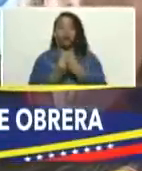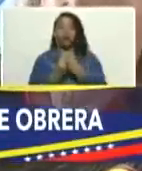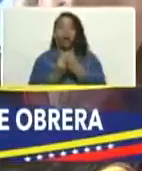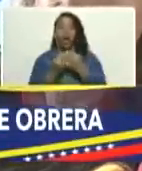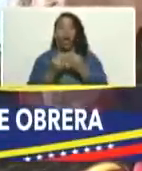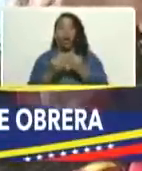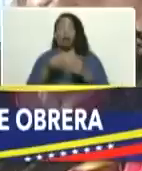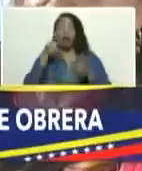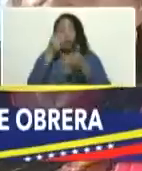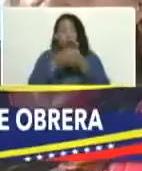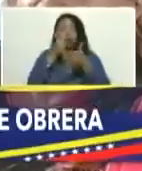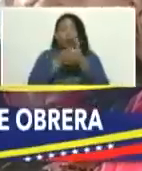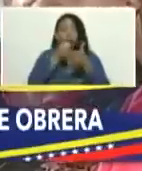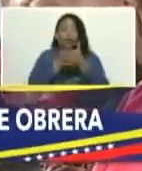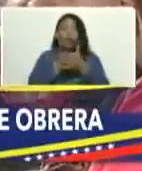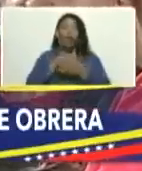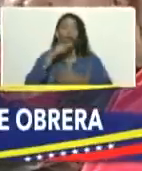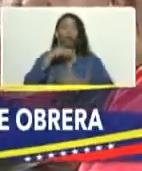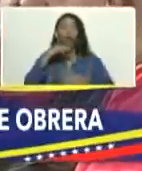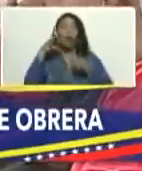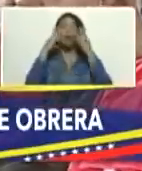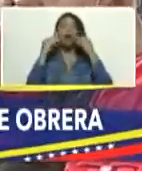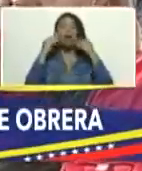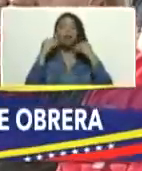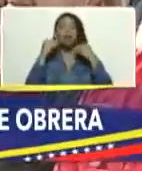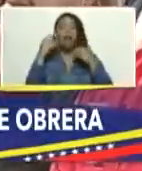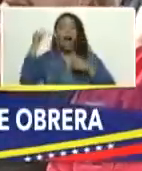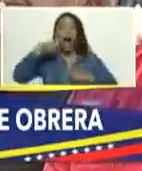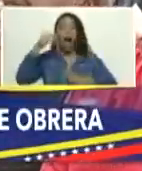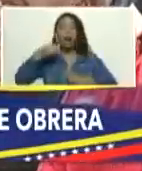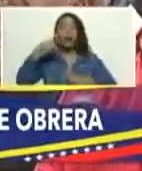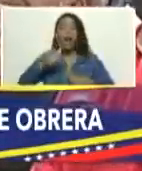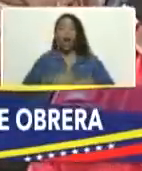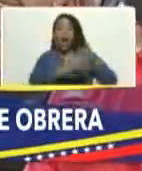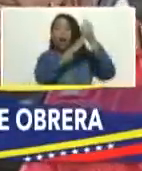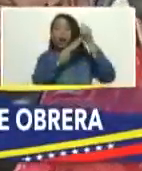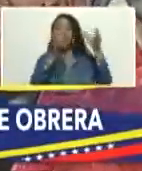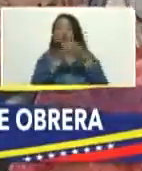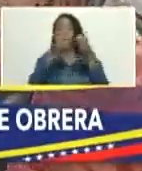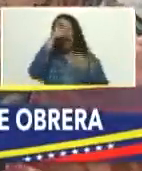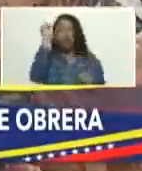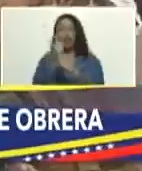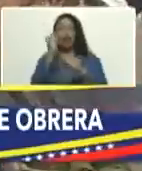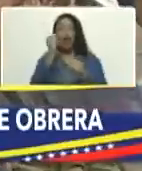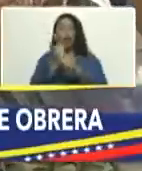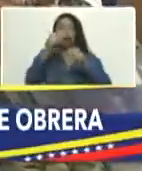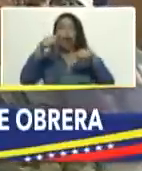en la lucha, de los veteranos que tenemos en la central sindical.